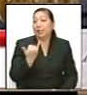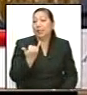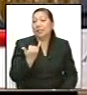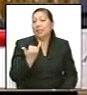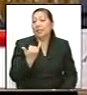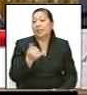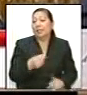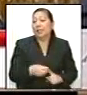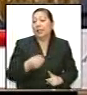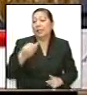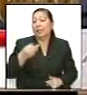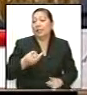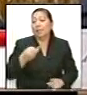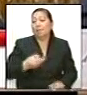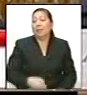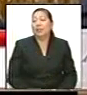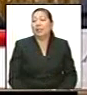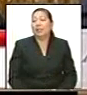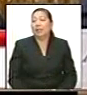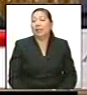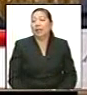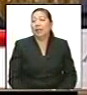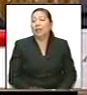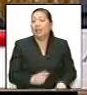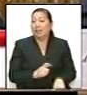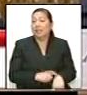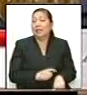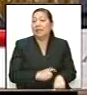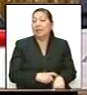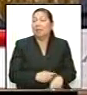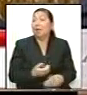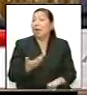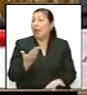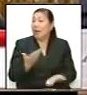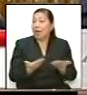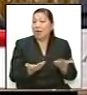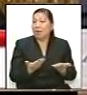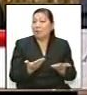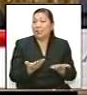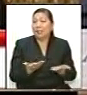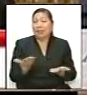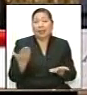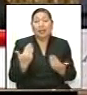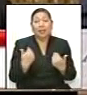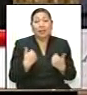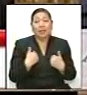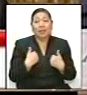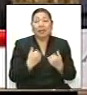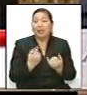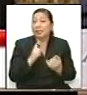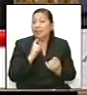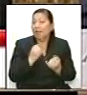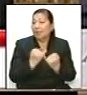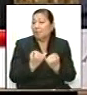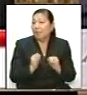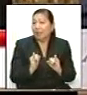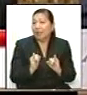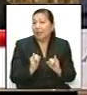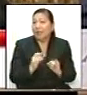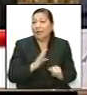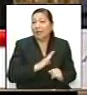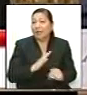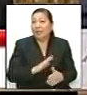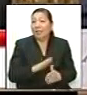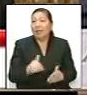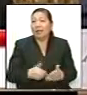servicios especializados, de servicios temporales y a veces de servicios que tienen que ser independientes del Estado por una